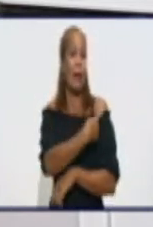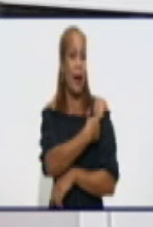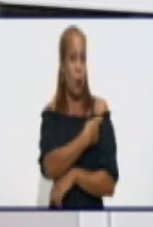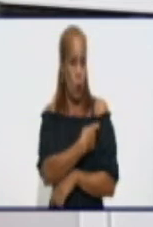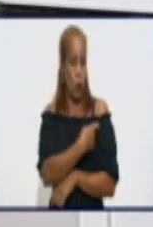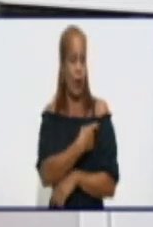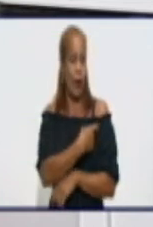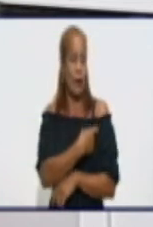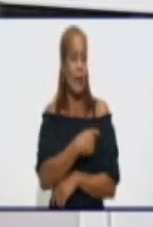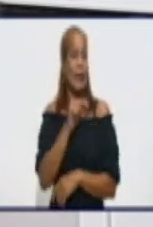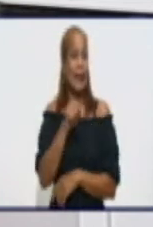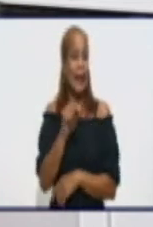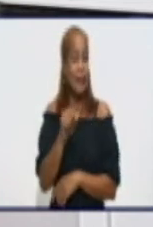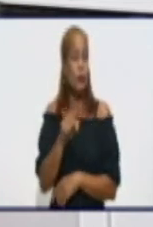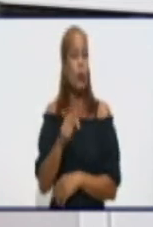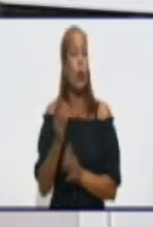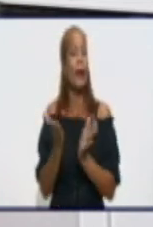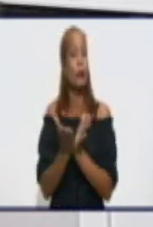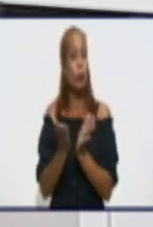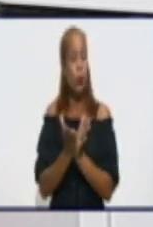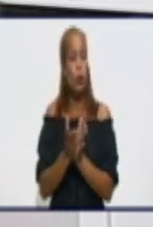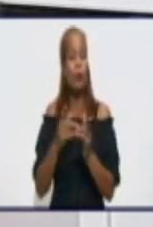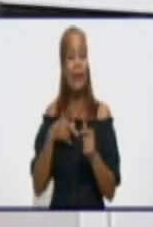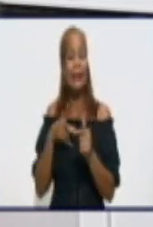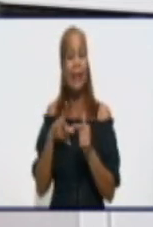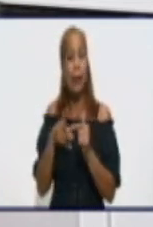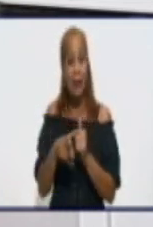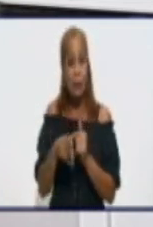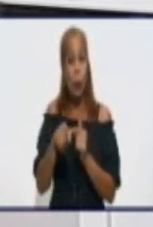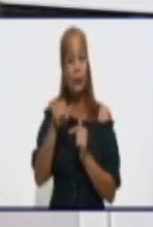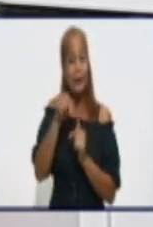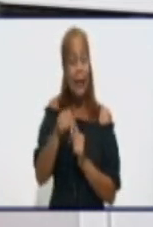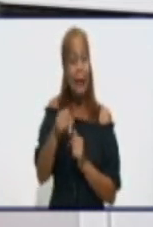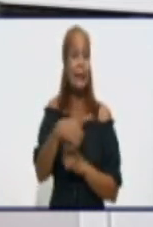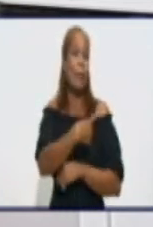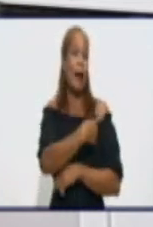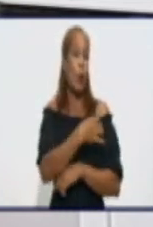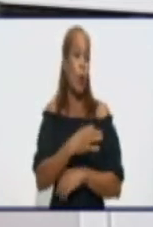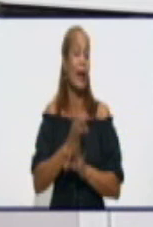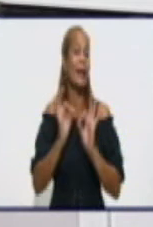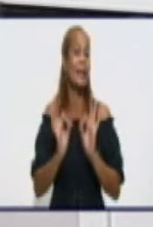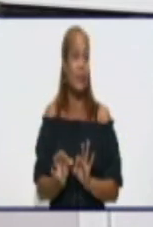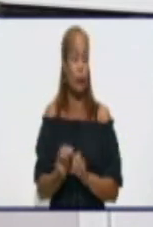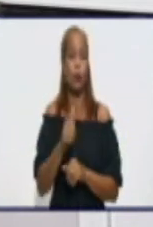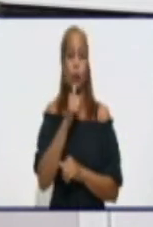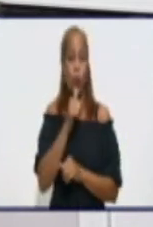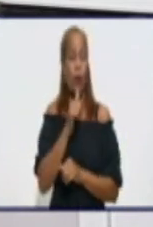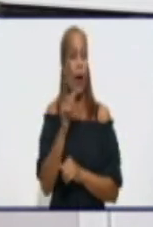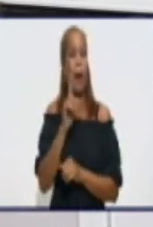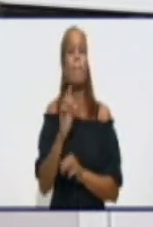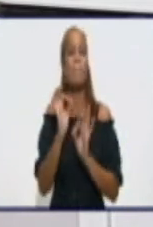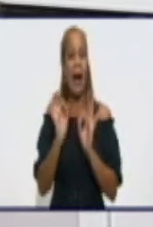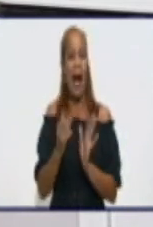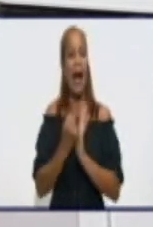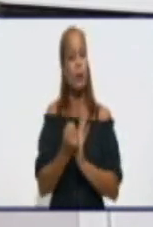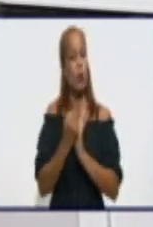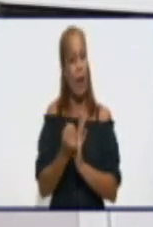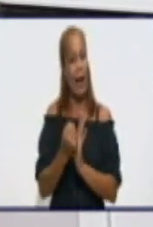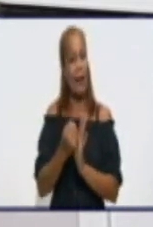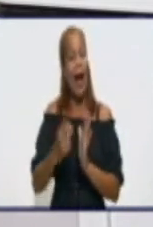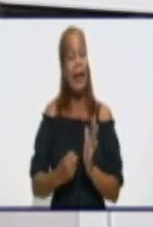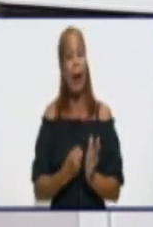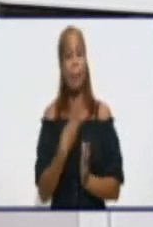ese estudio de intervención de esta vacuna que sin dudas va a salvar muchas vidas dentro